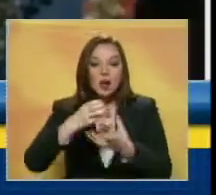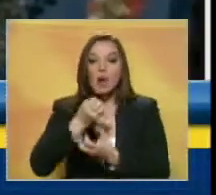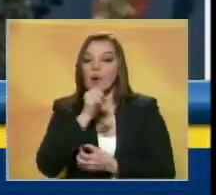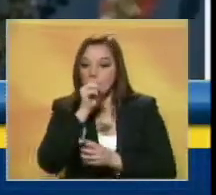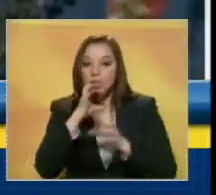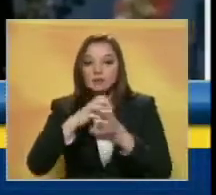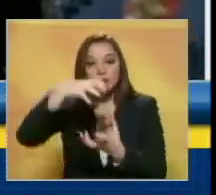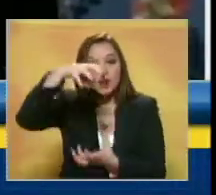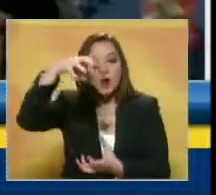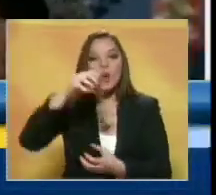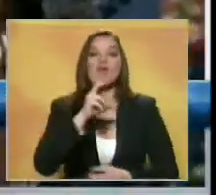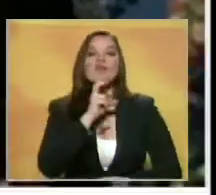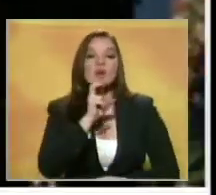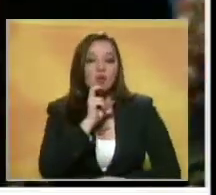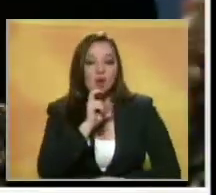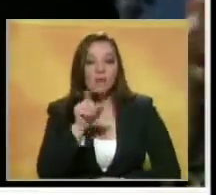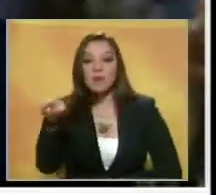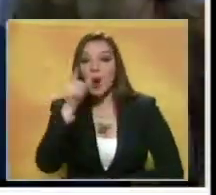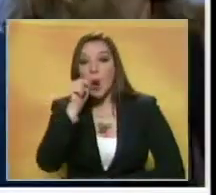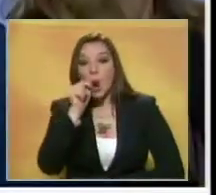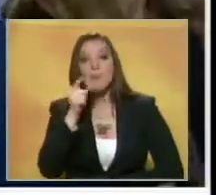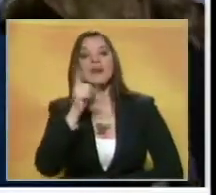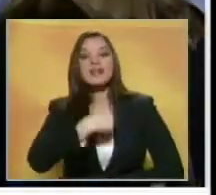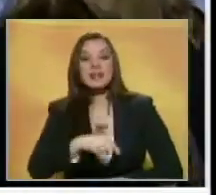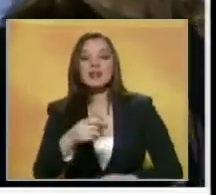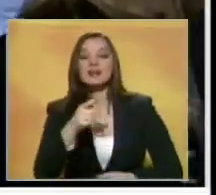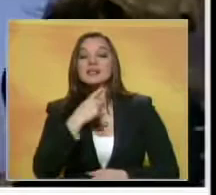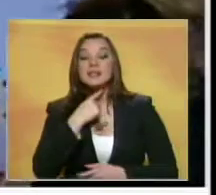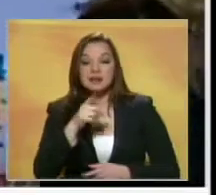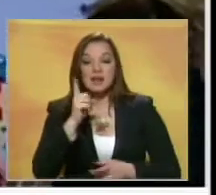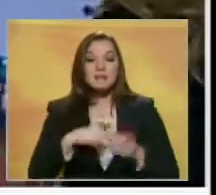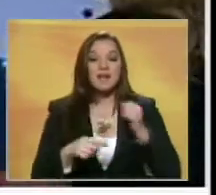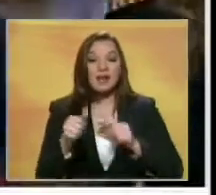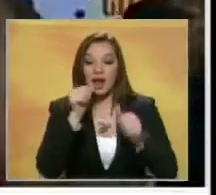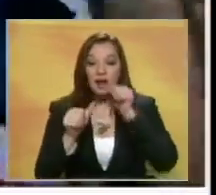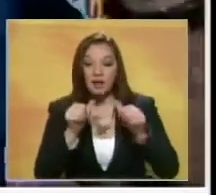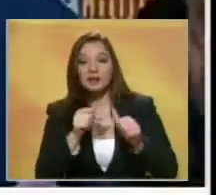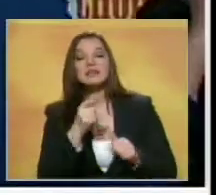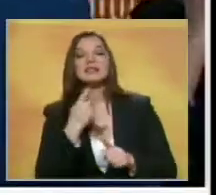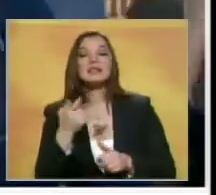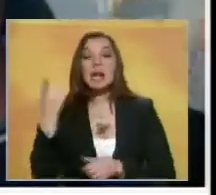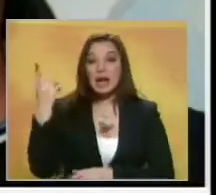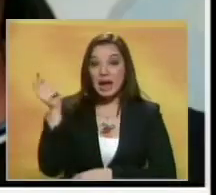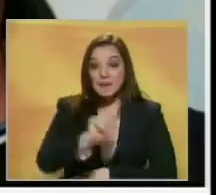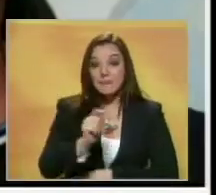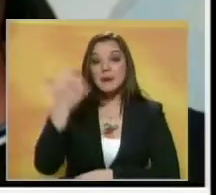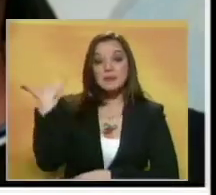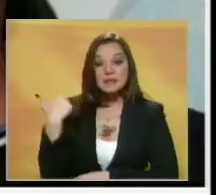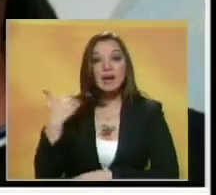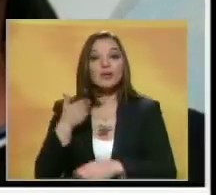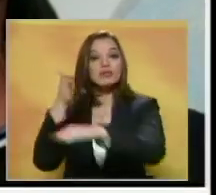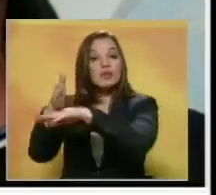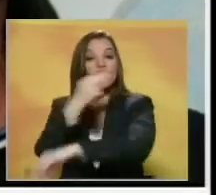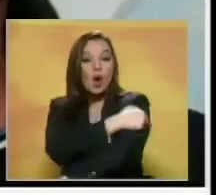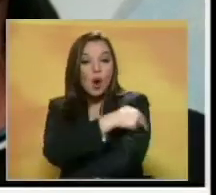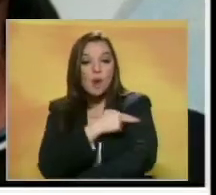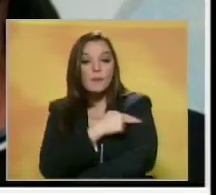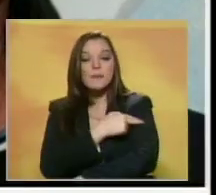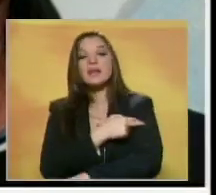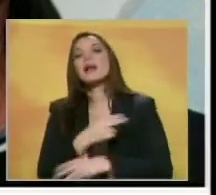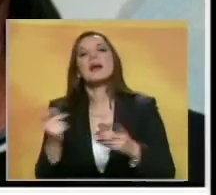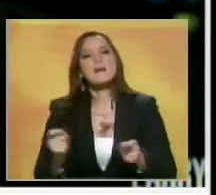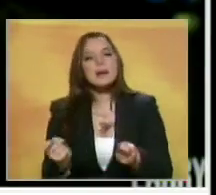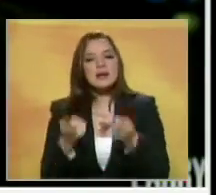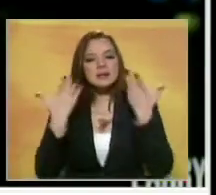actor combatió por un largo tiempo problemas de adicción. Incluso el mes pasado habría ingresado a un centro de rehabilitación en